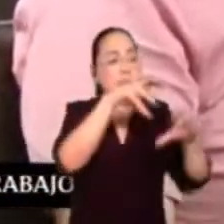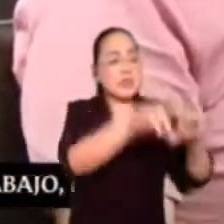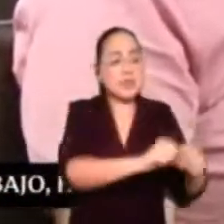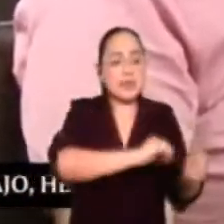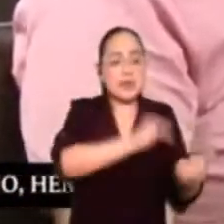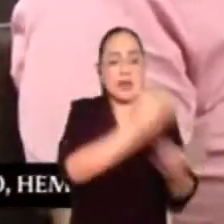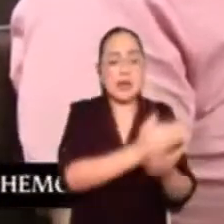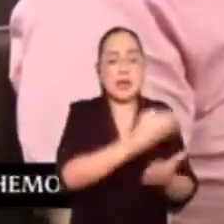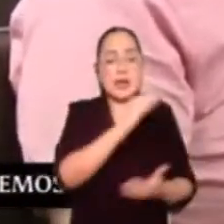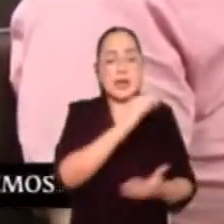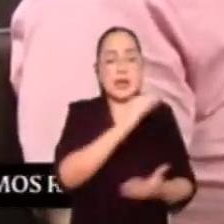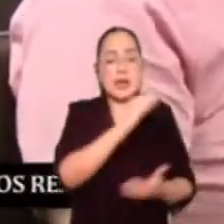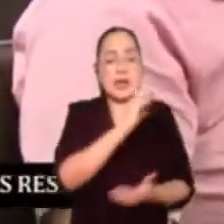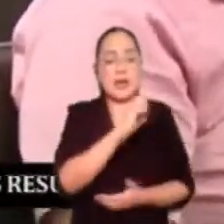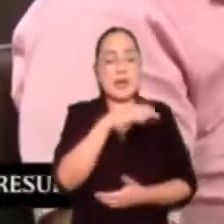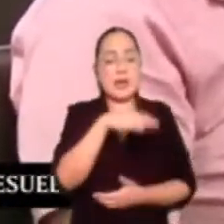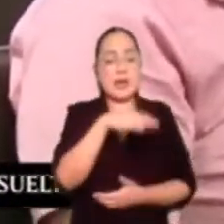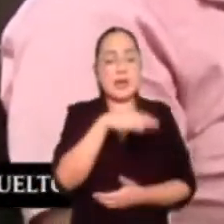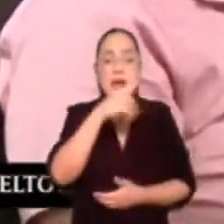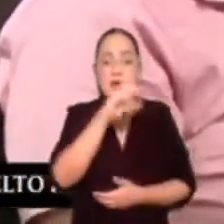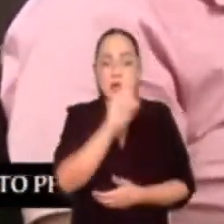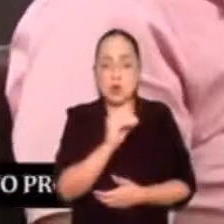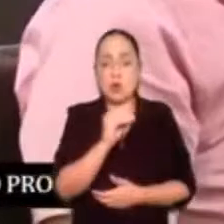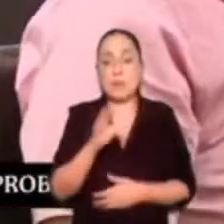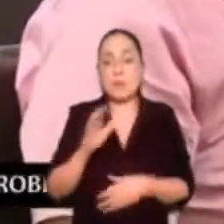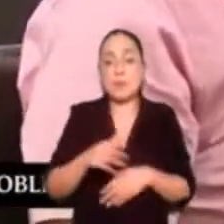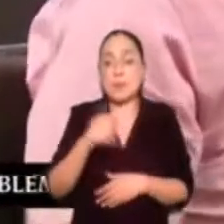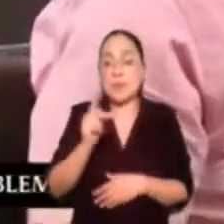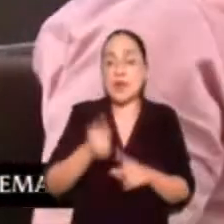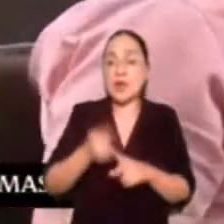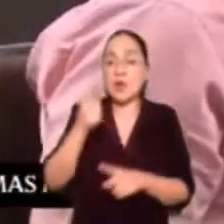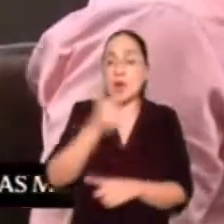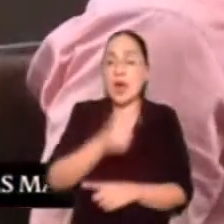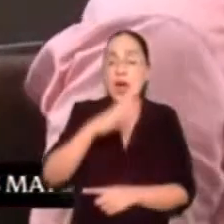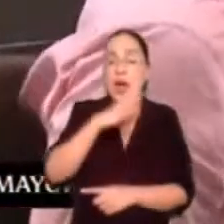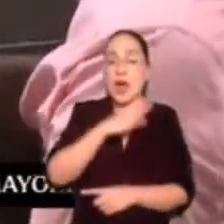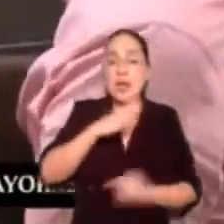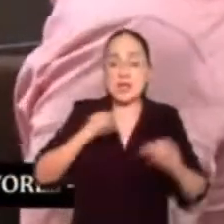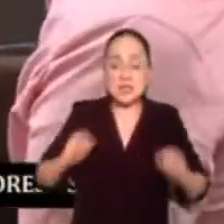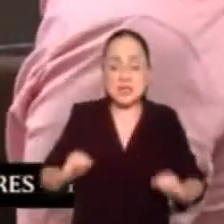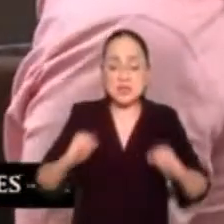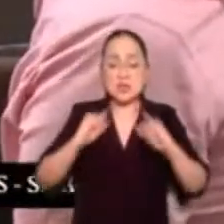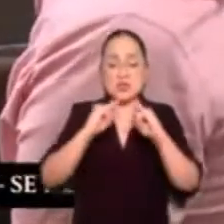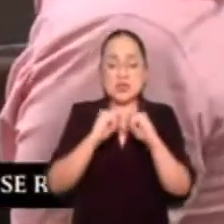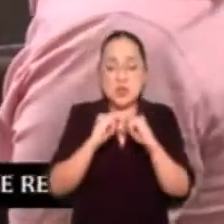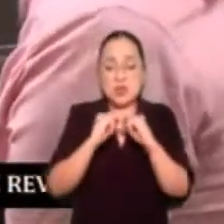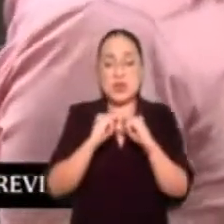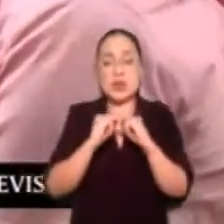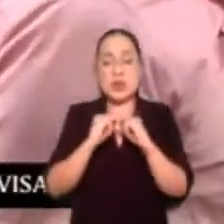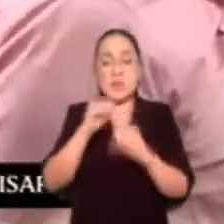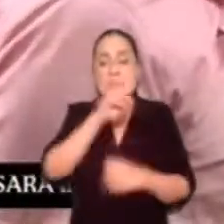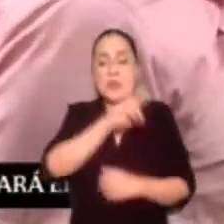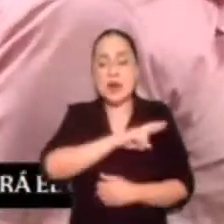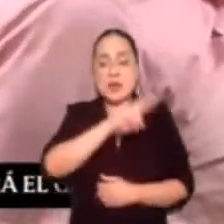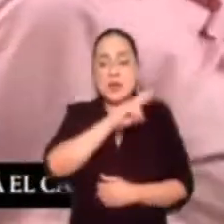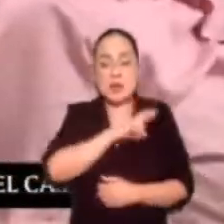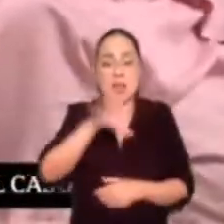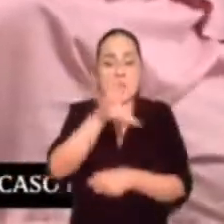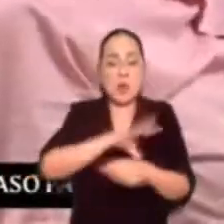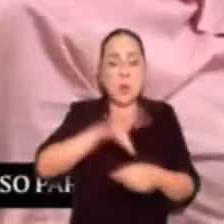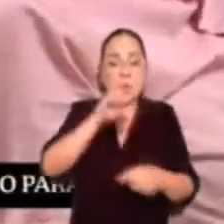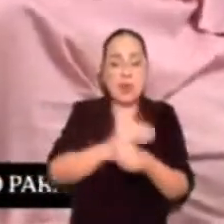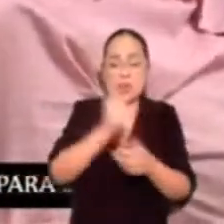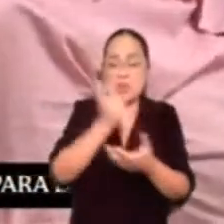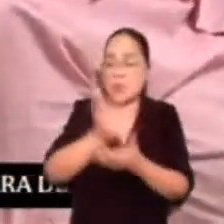instituciones de la iniciativa privada que les han condonado todo, y en este